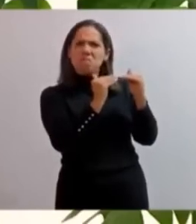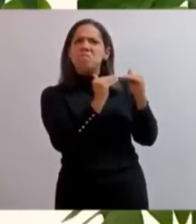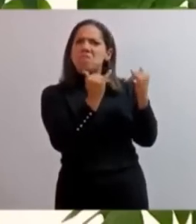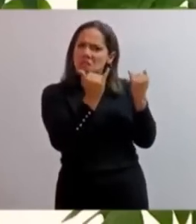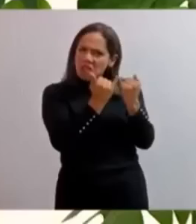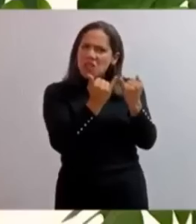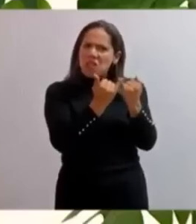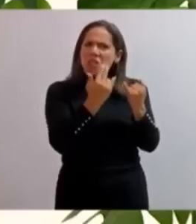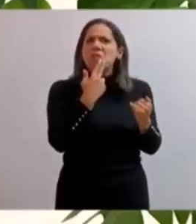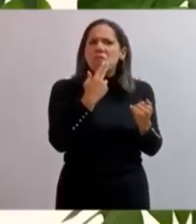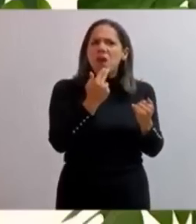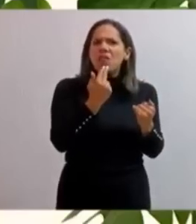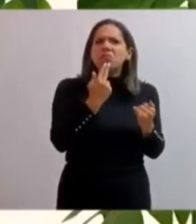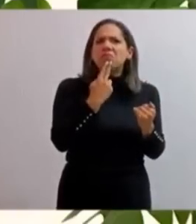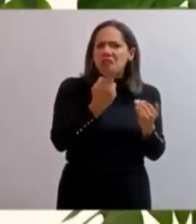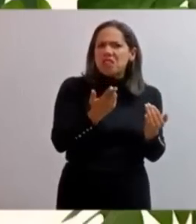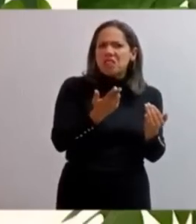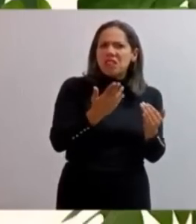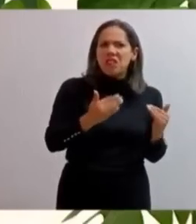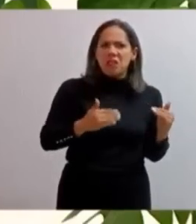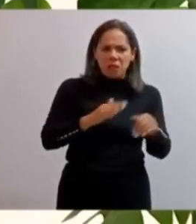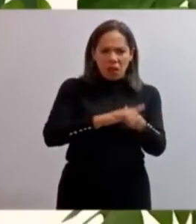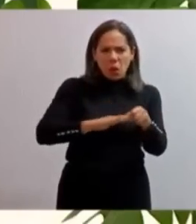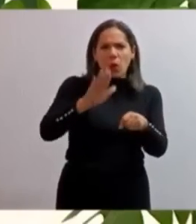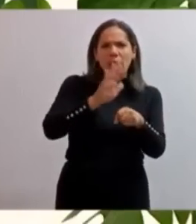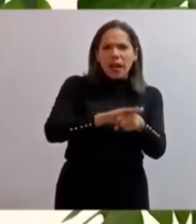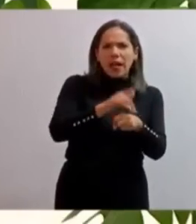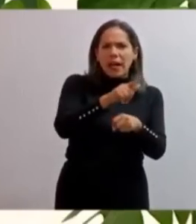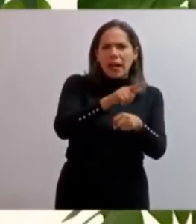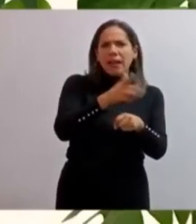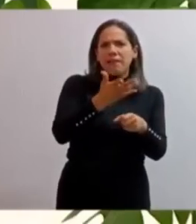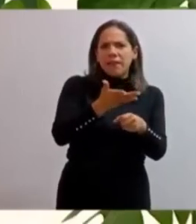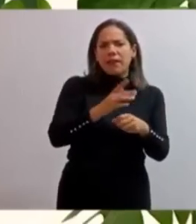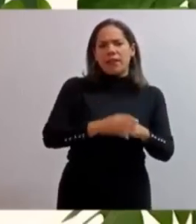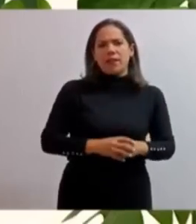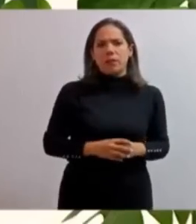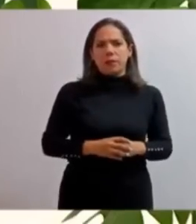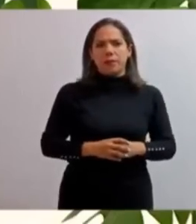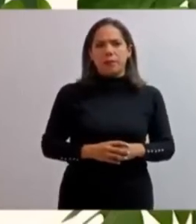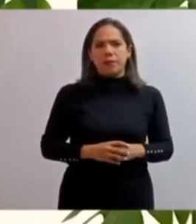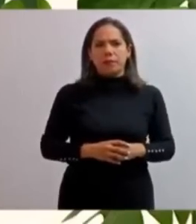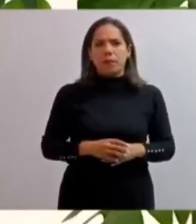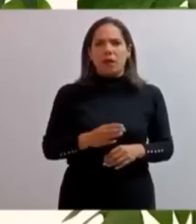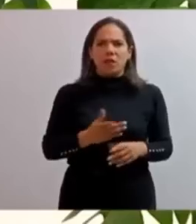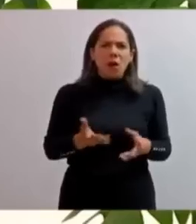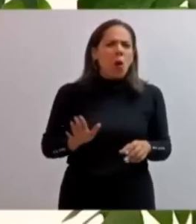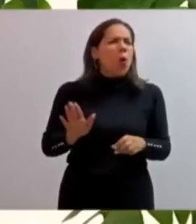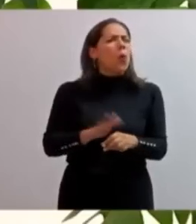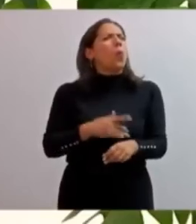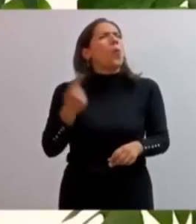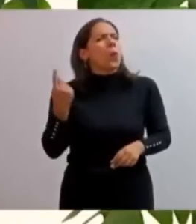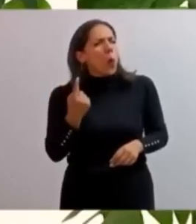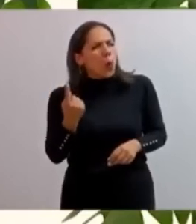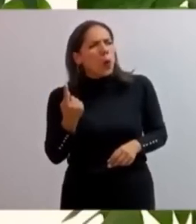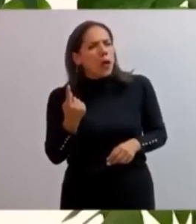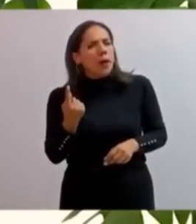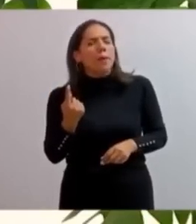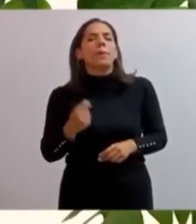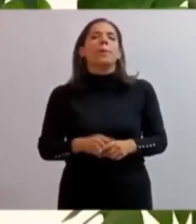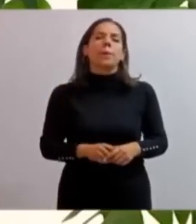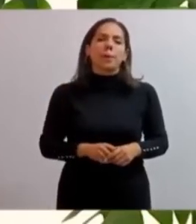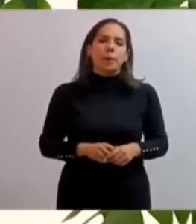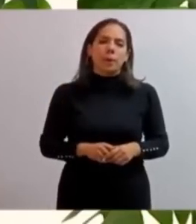una evaluación formativa, y esto es lo que yo quisiera insistir en este momento. ¿Por qué podría servir para una evaluación